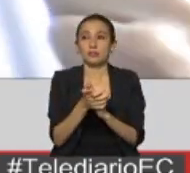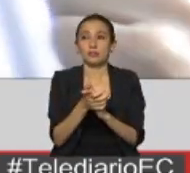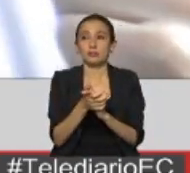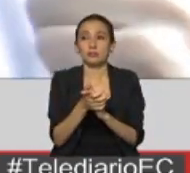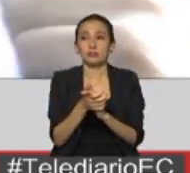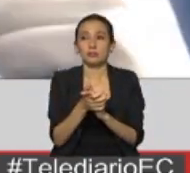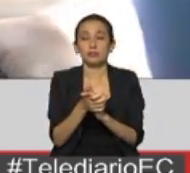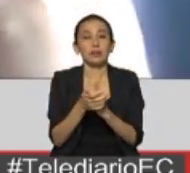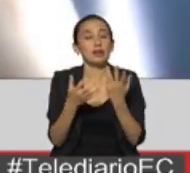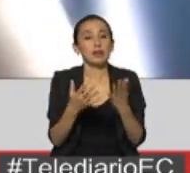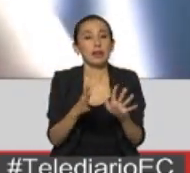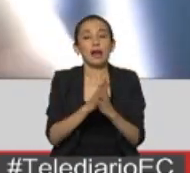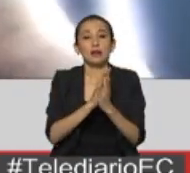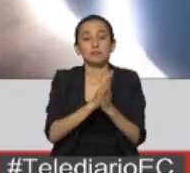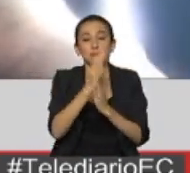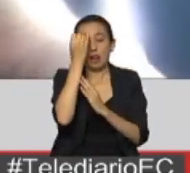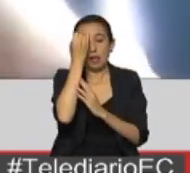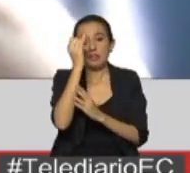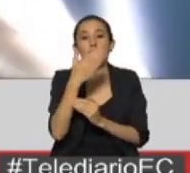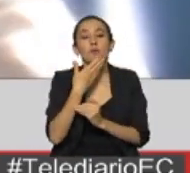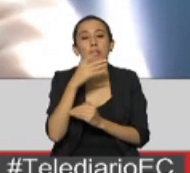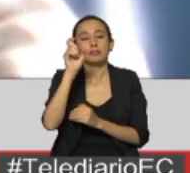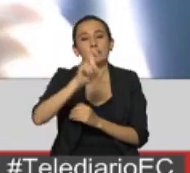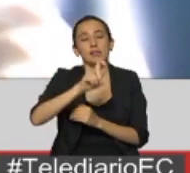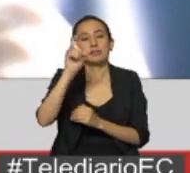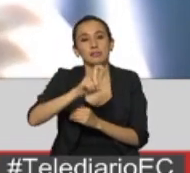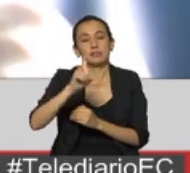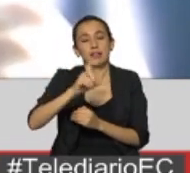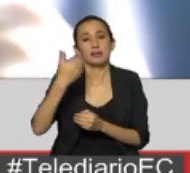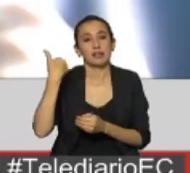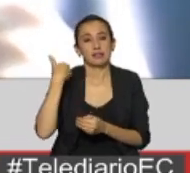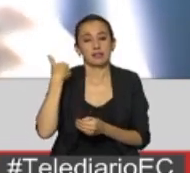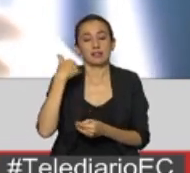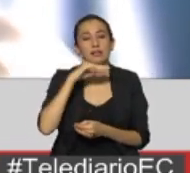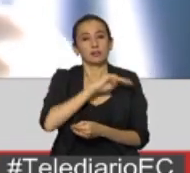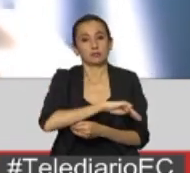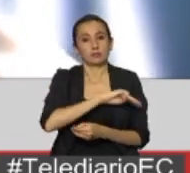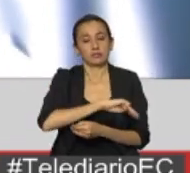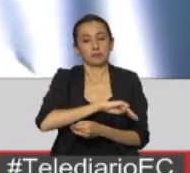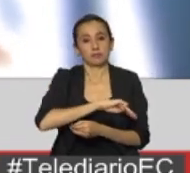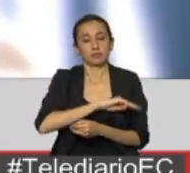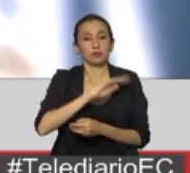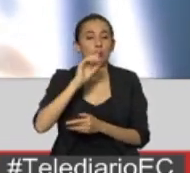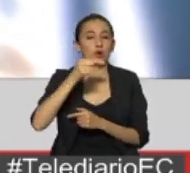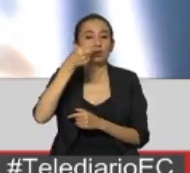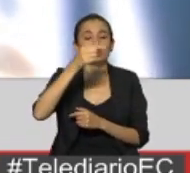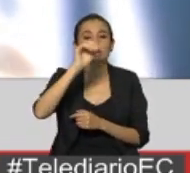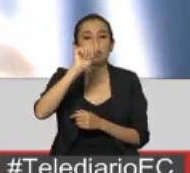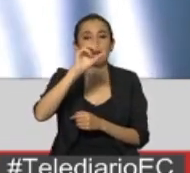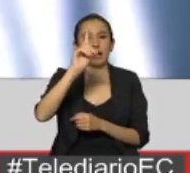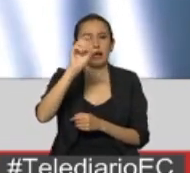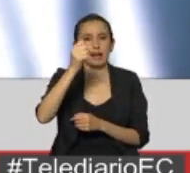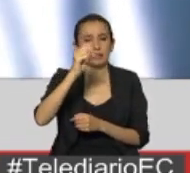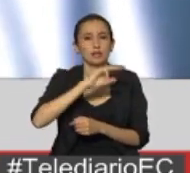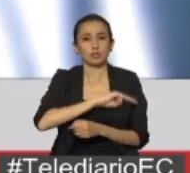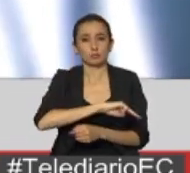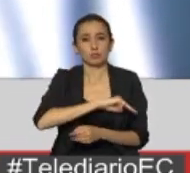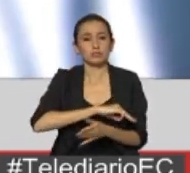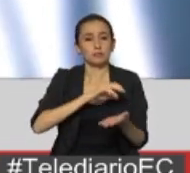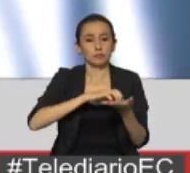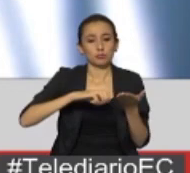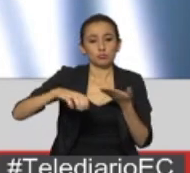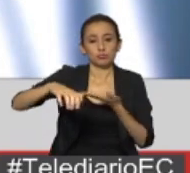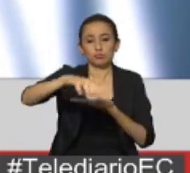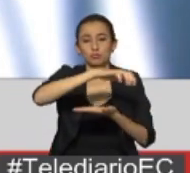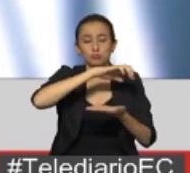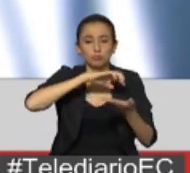nacería la necesidad a partir de los GATS y de esa manera el podernos hacer la solicitud y